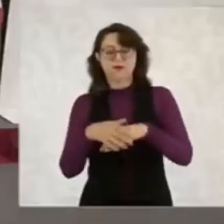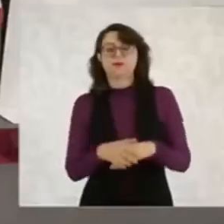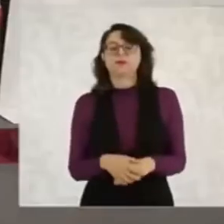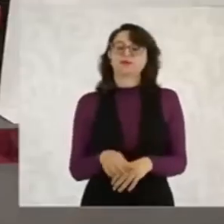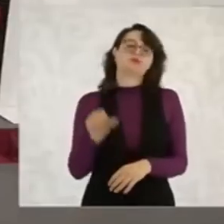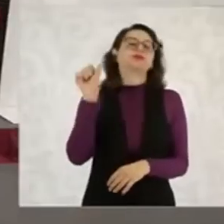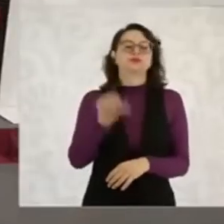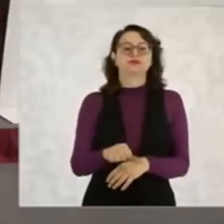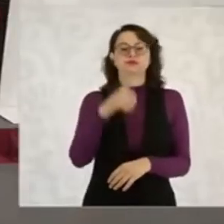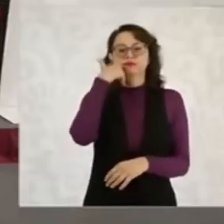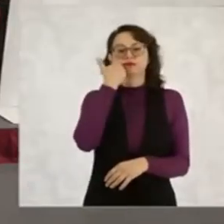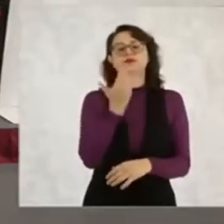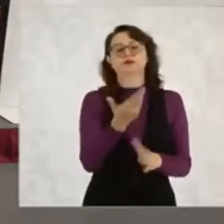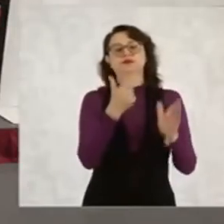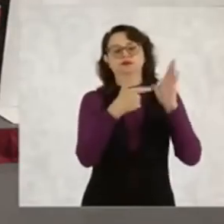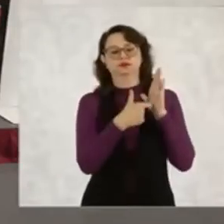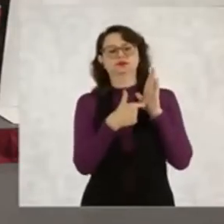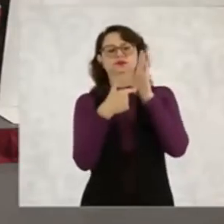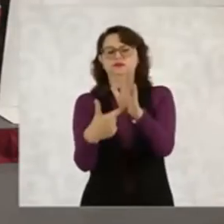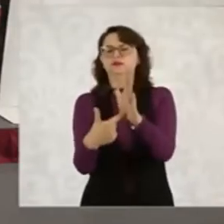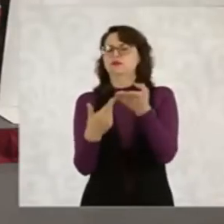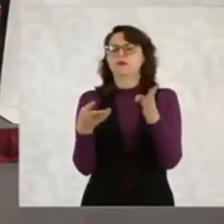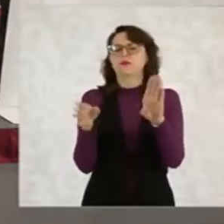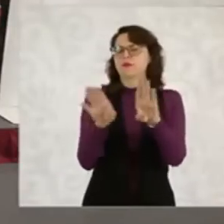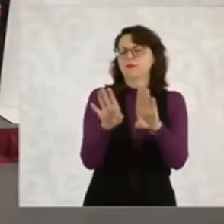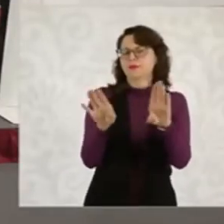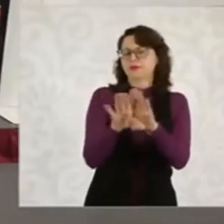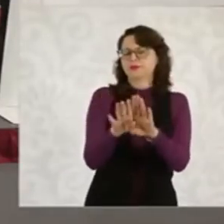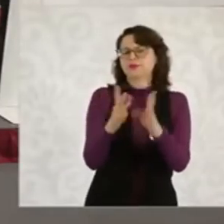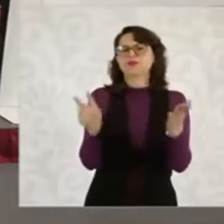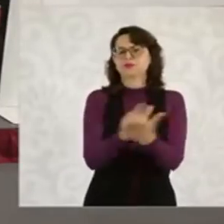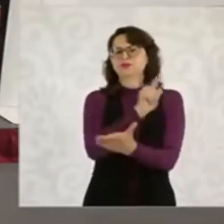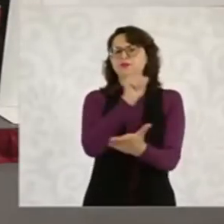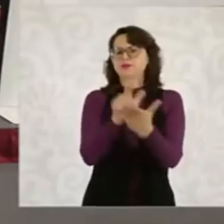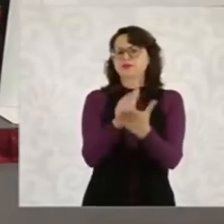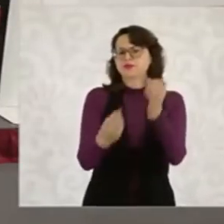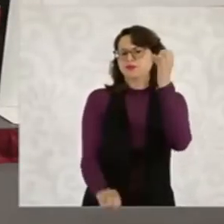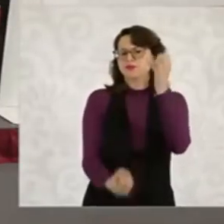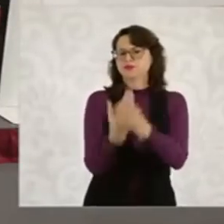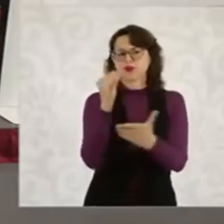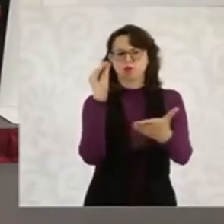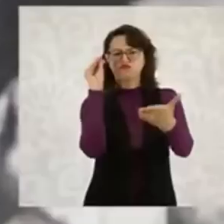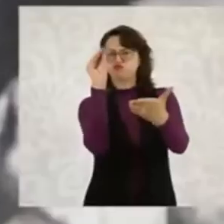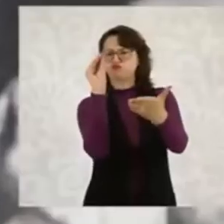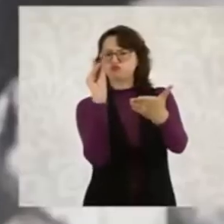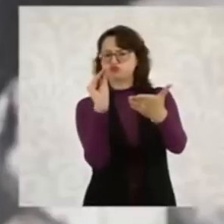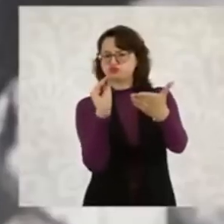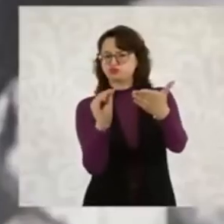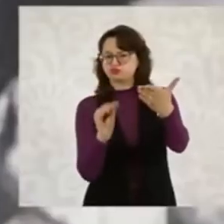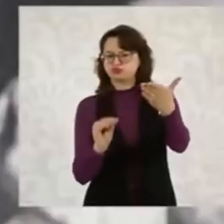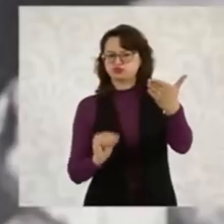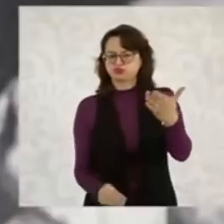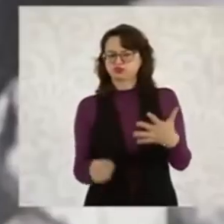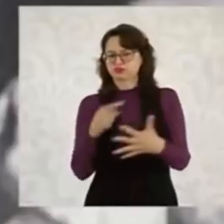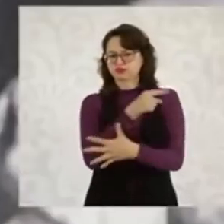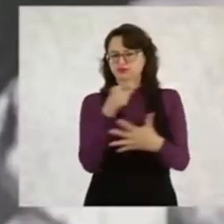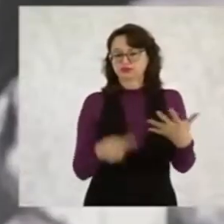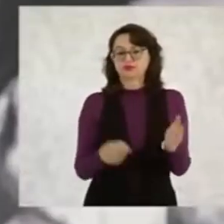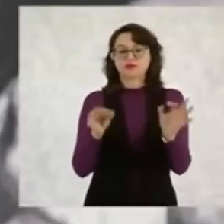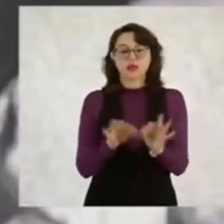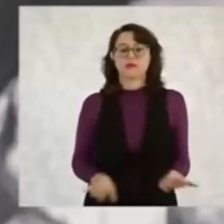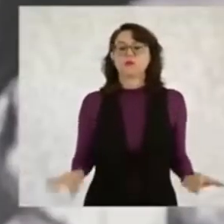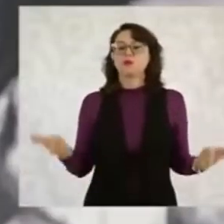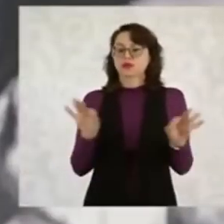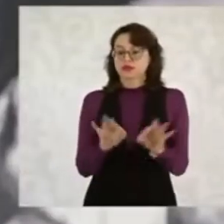ustedes vamos a dar a conocer algunos de los elementos más importantes de esta reforma y también en dónde vamos